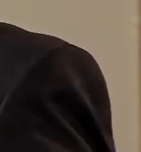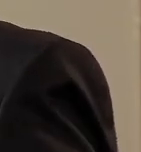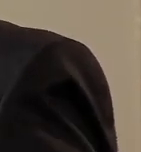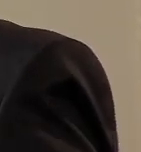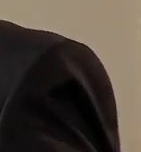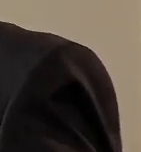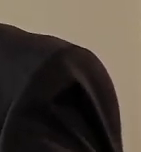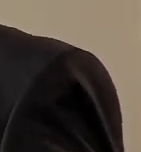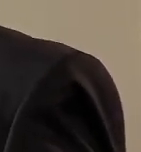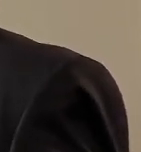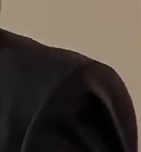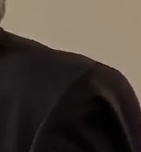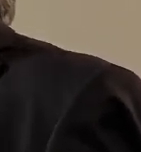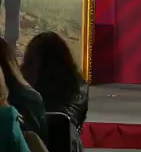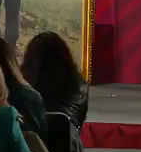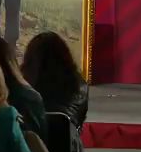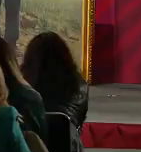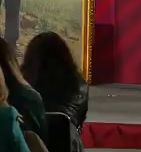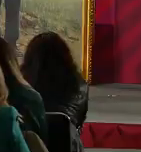verme,